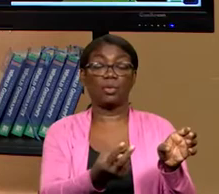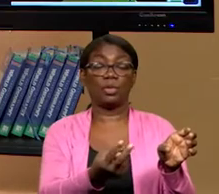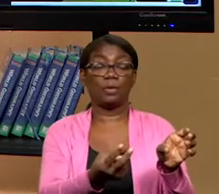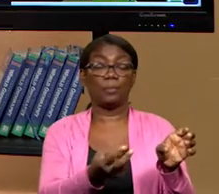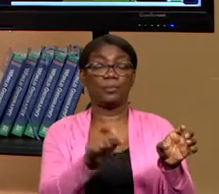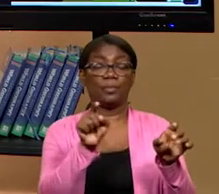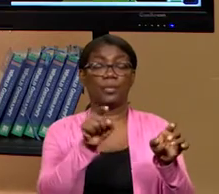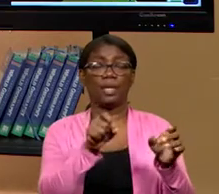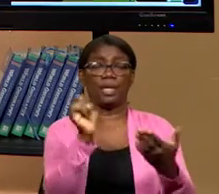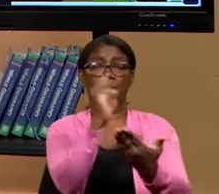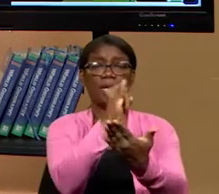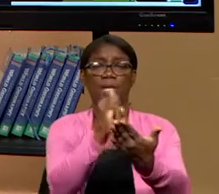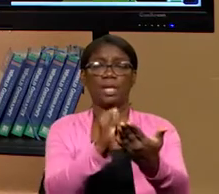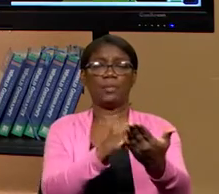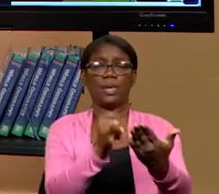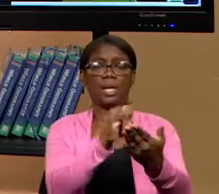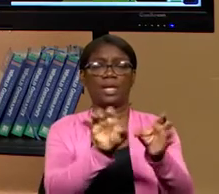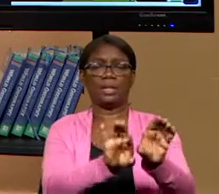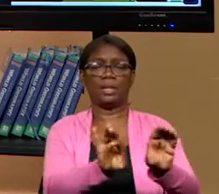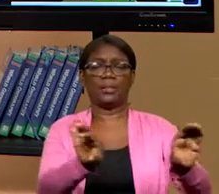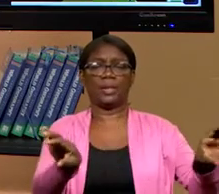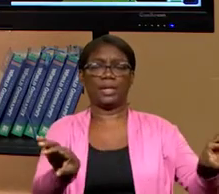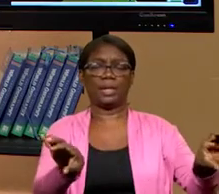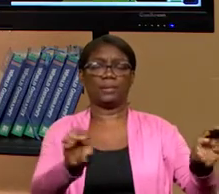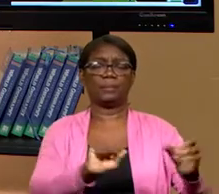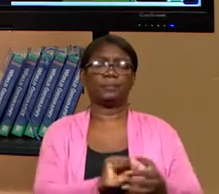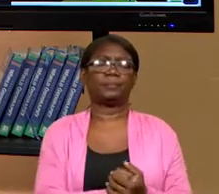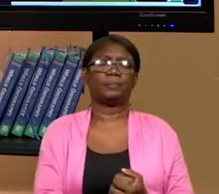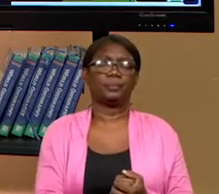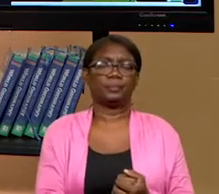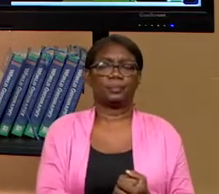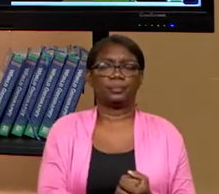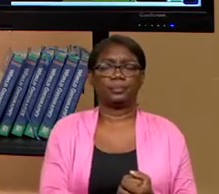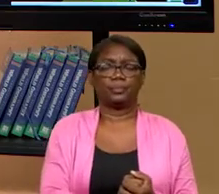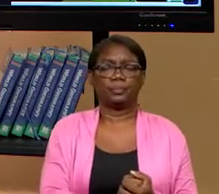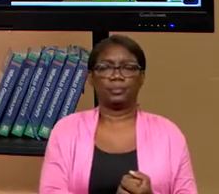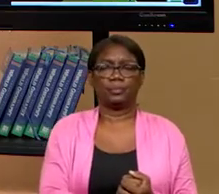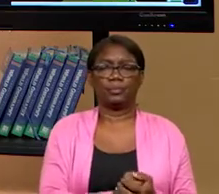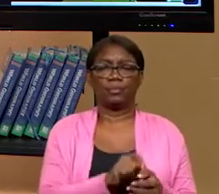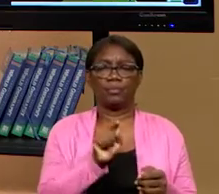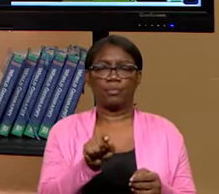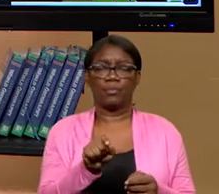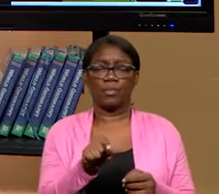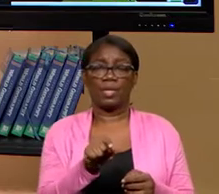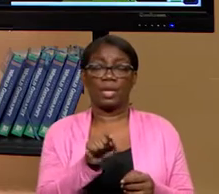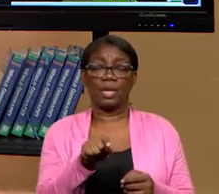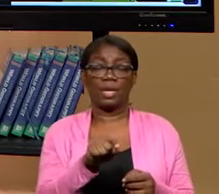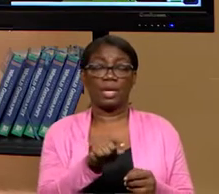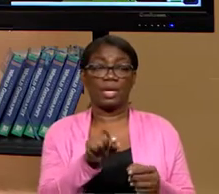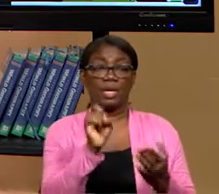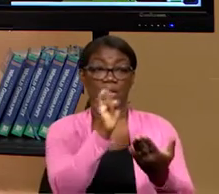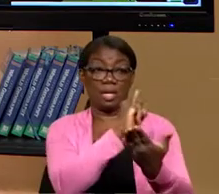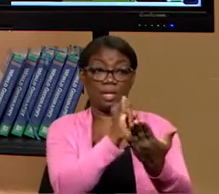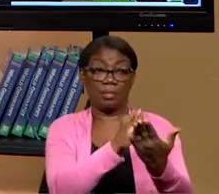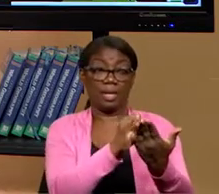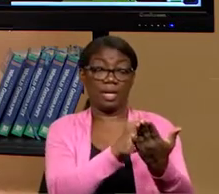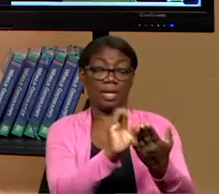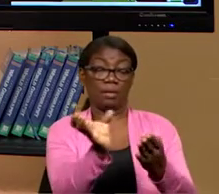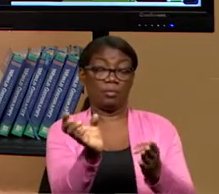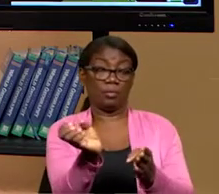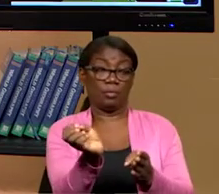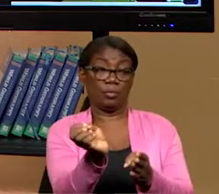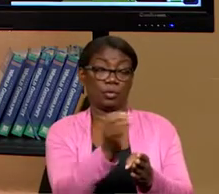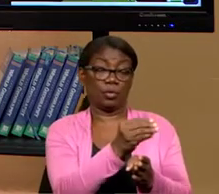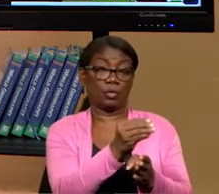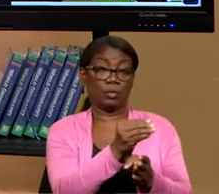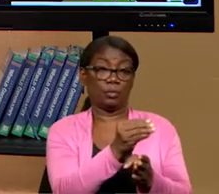les dije anteriormente, una vez que ha separado el audio de la imagen, redirecciona lo que es la imagen al